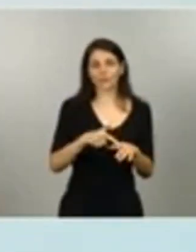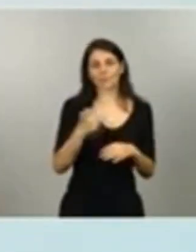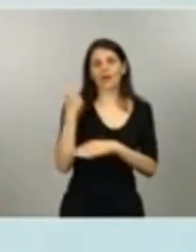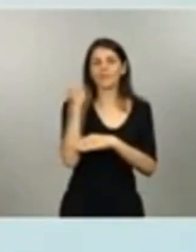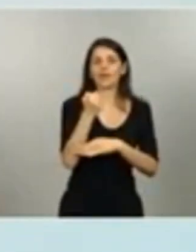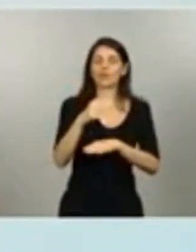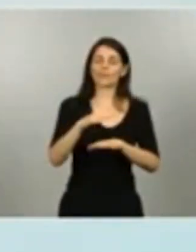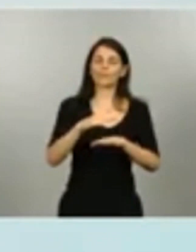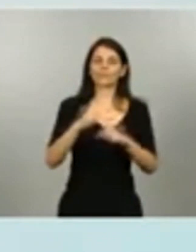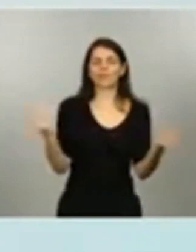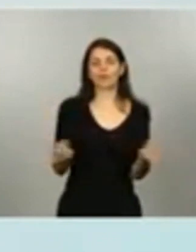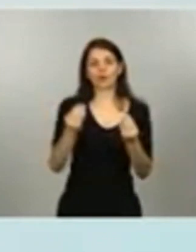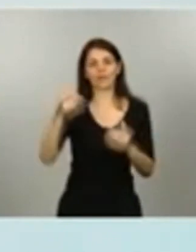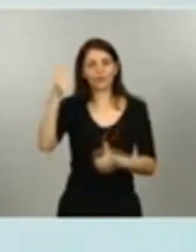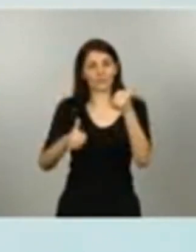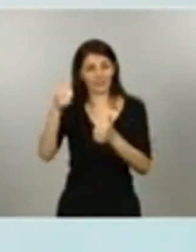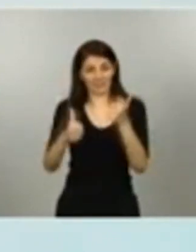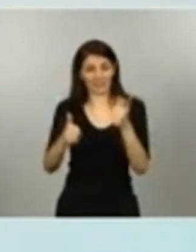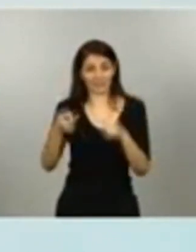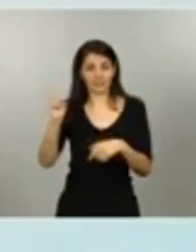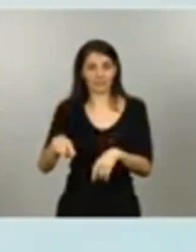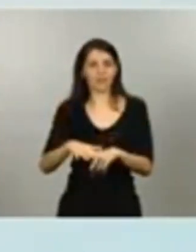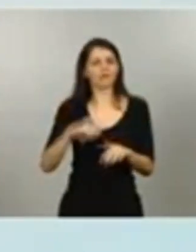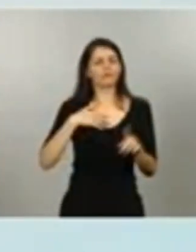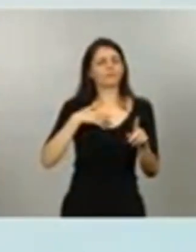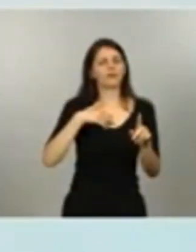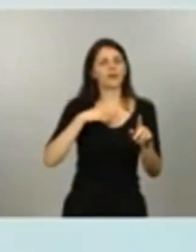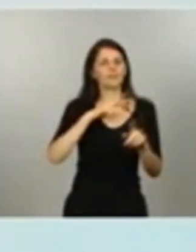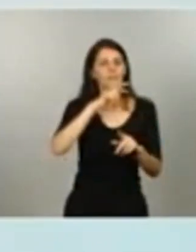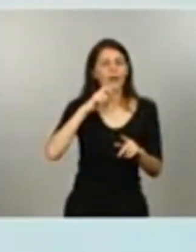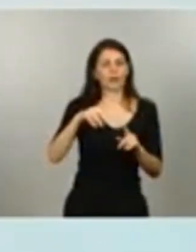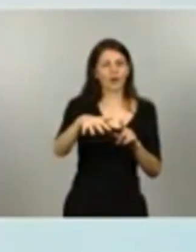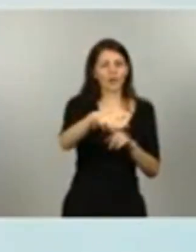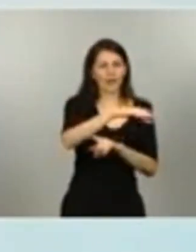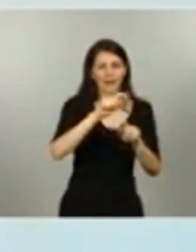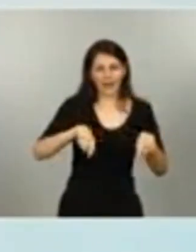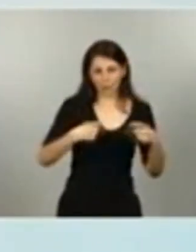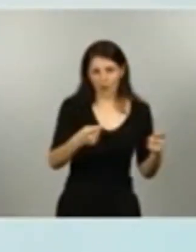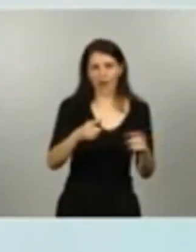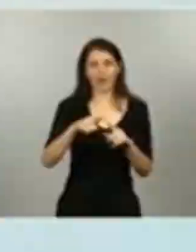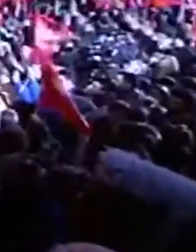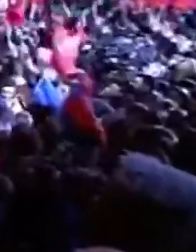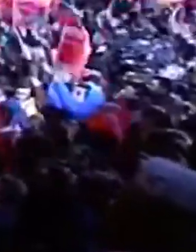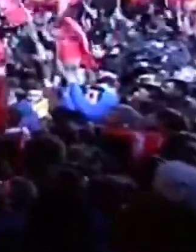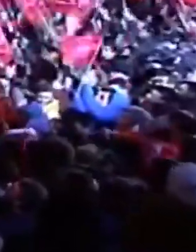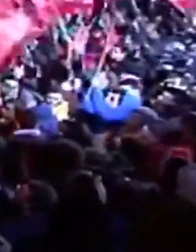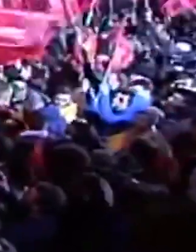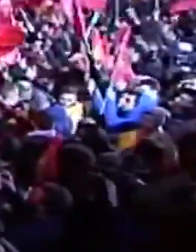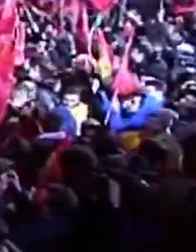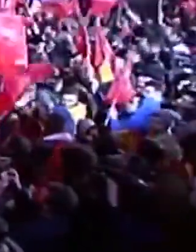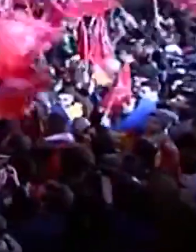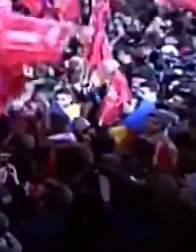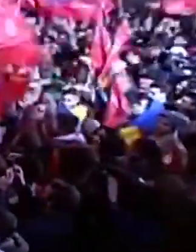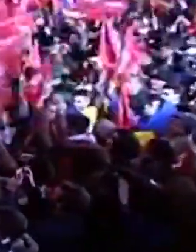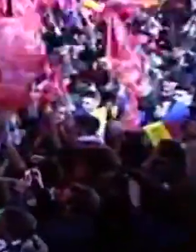apunt que confundir liberdad de expresión con liberad de di una perversión democrática de desastrosas consecuencias o presidente do